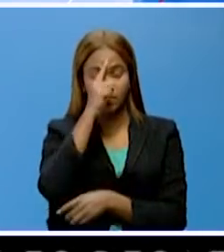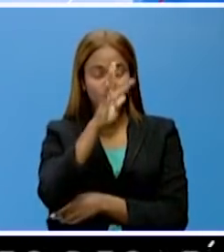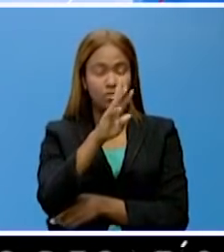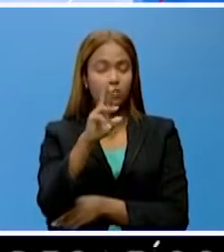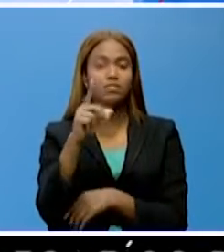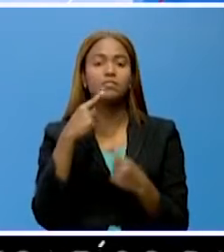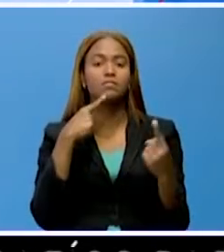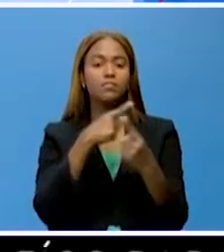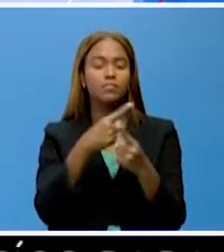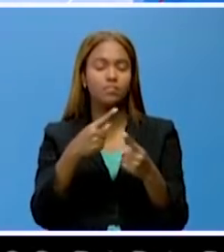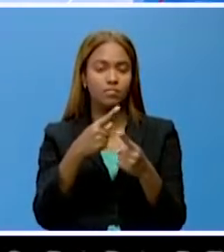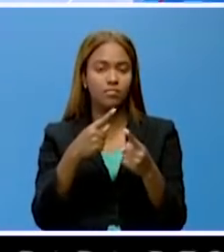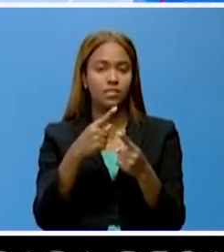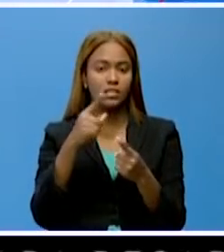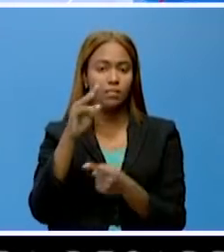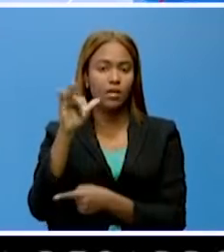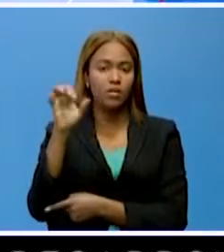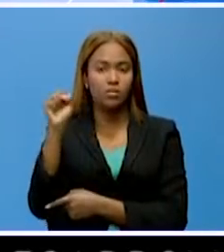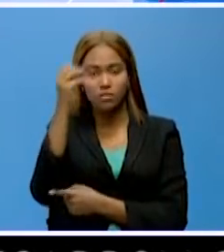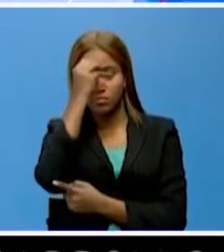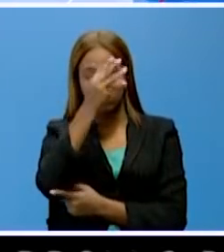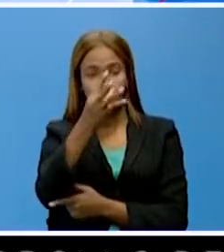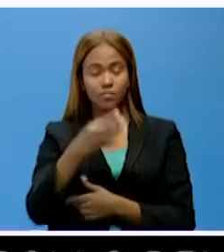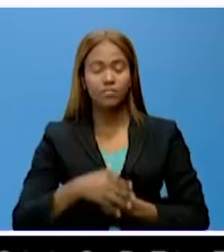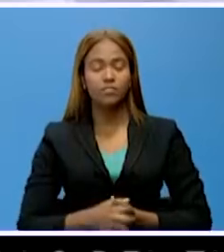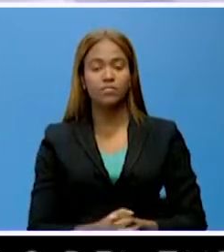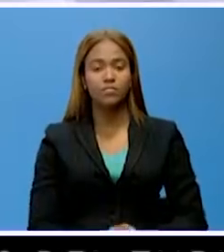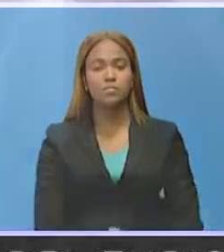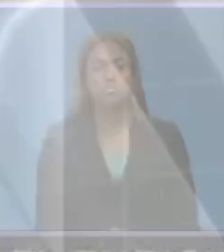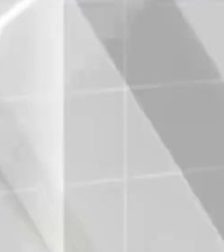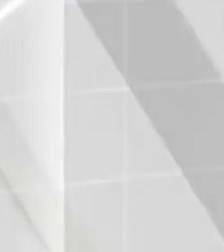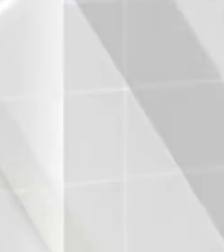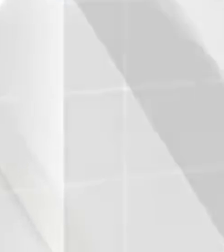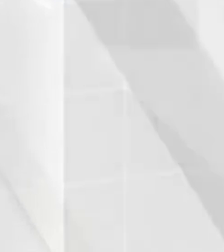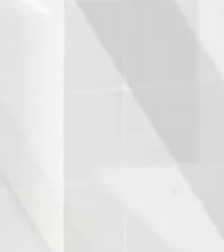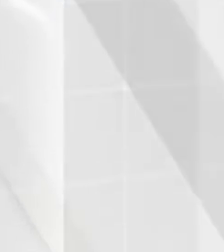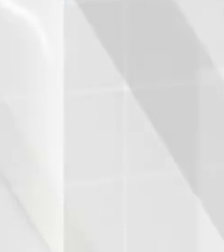para 4RD Noticias, Marcos Nibar.